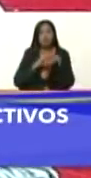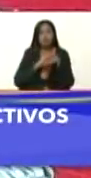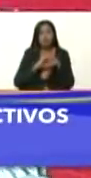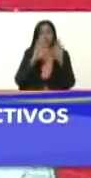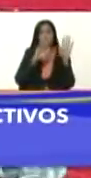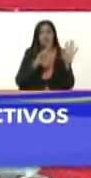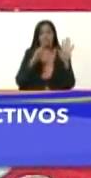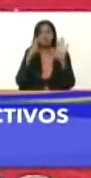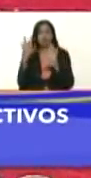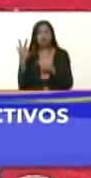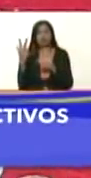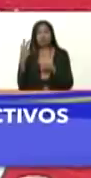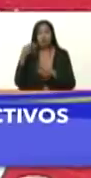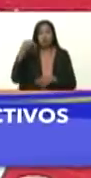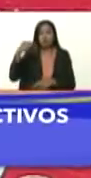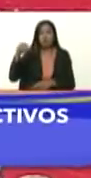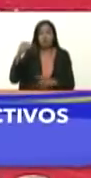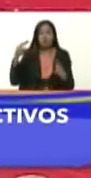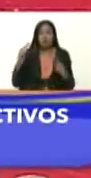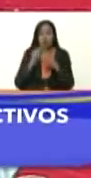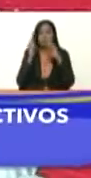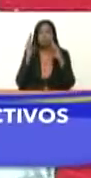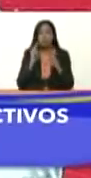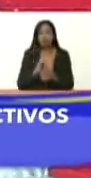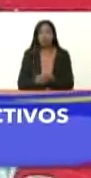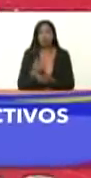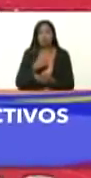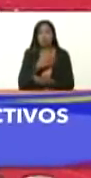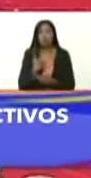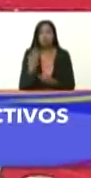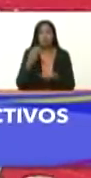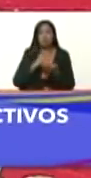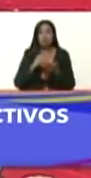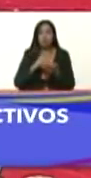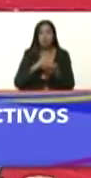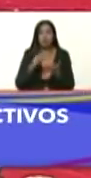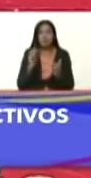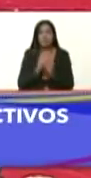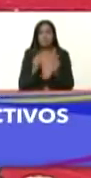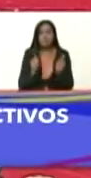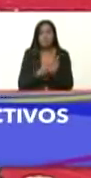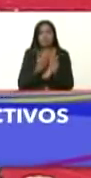el 18 de noviembre, yo quiero establecer, compañera